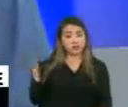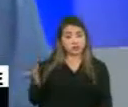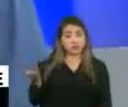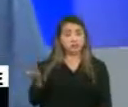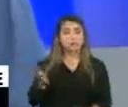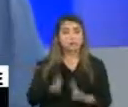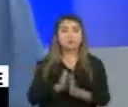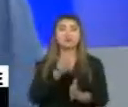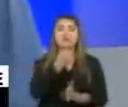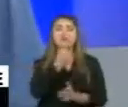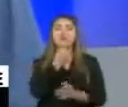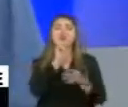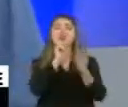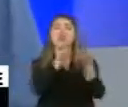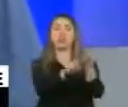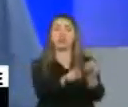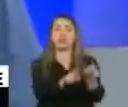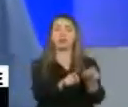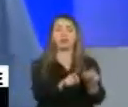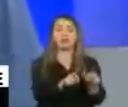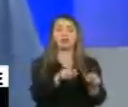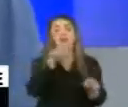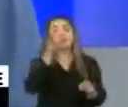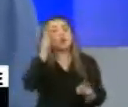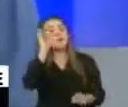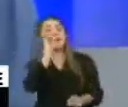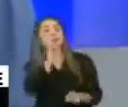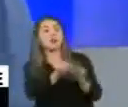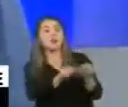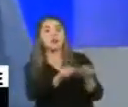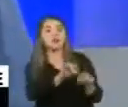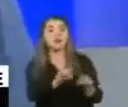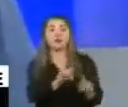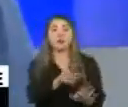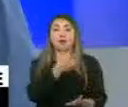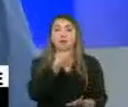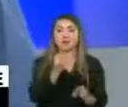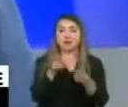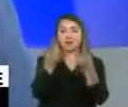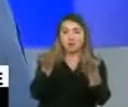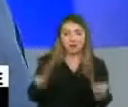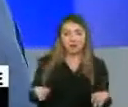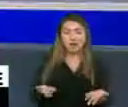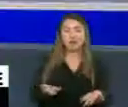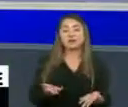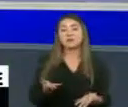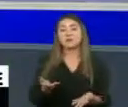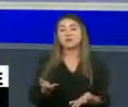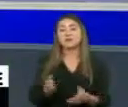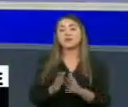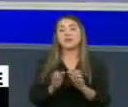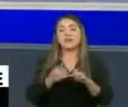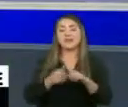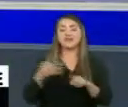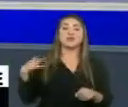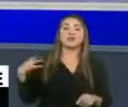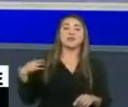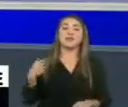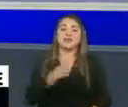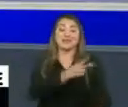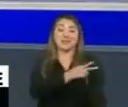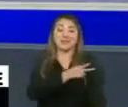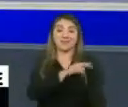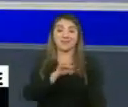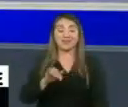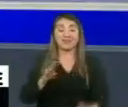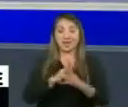fácil dañar la honra de las personas, decir la opinión que tiene el resto respecto de uno, y después es muy difícil recuperarla. Entonces, es que es la lista del ex comandante jefe del ejército Fuente Alba,